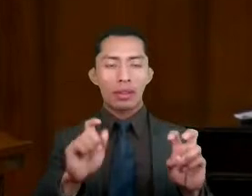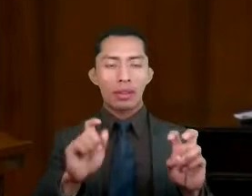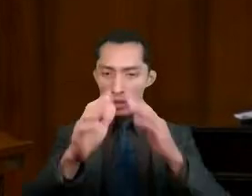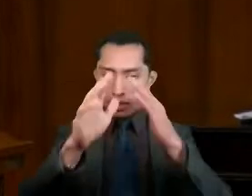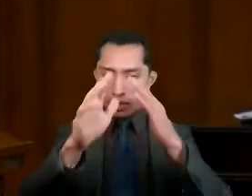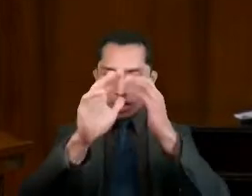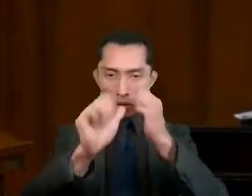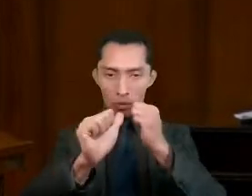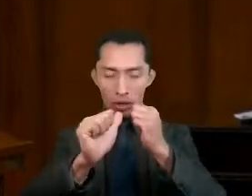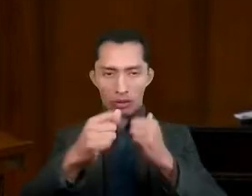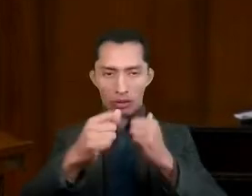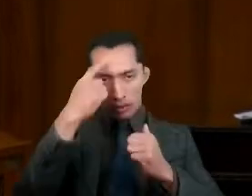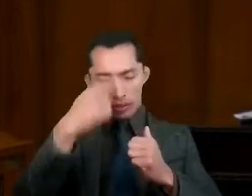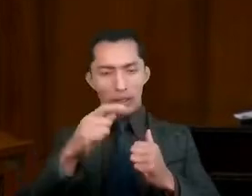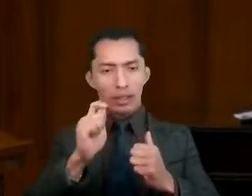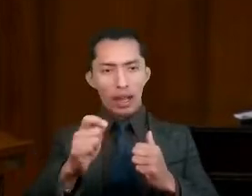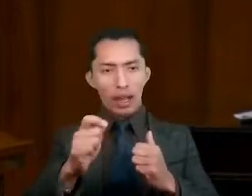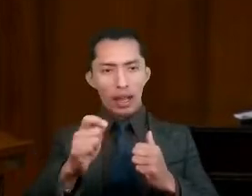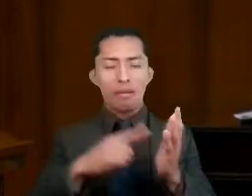acuerdos ha habido